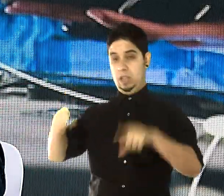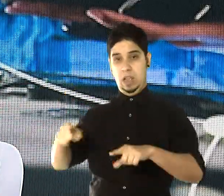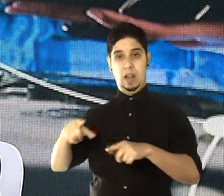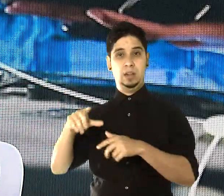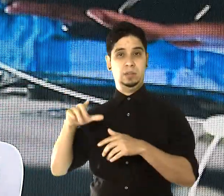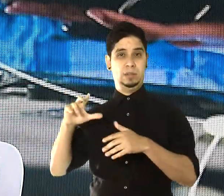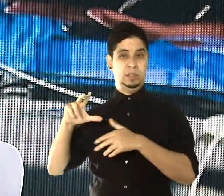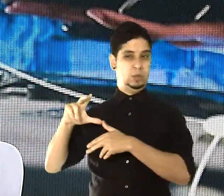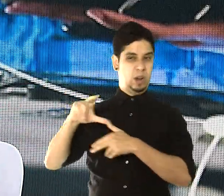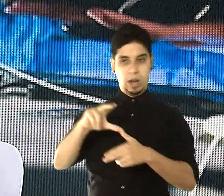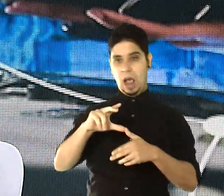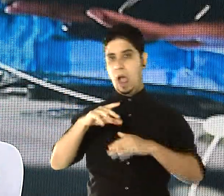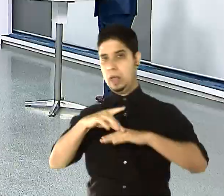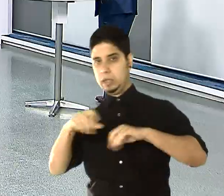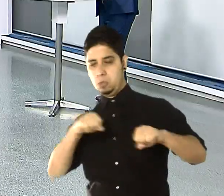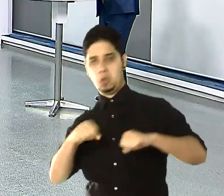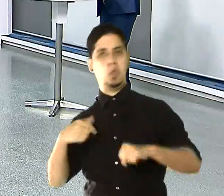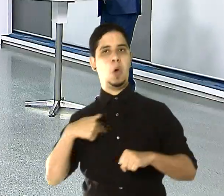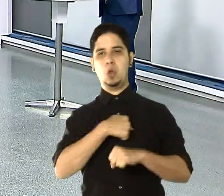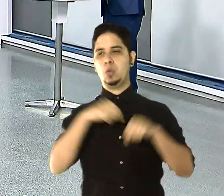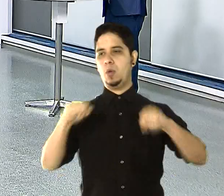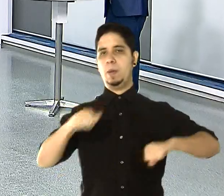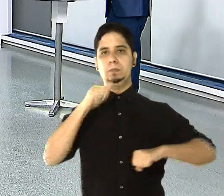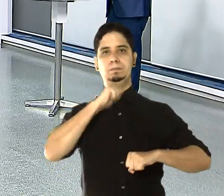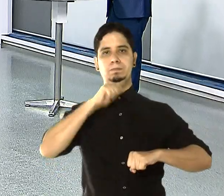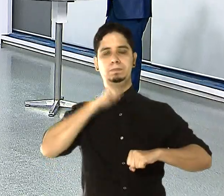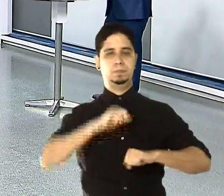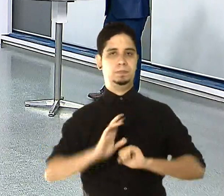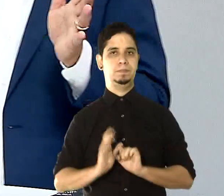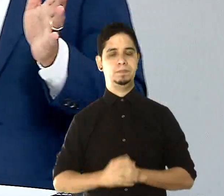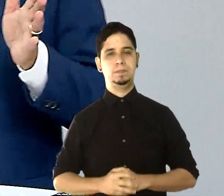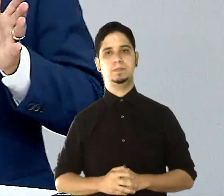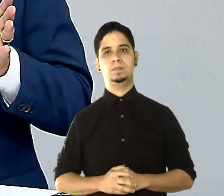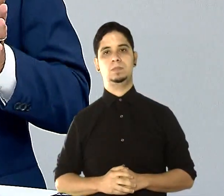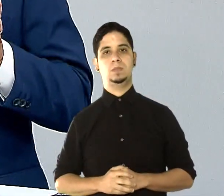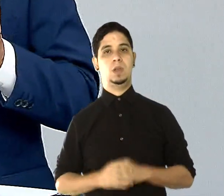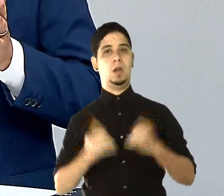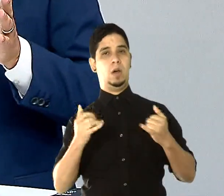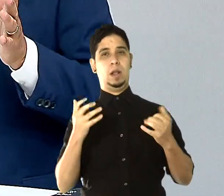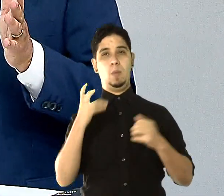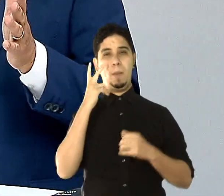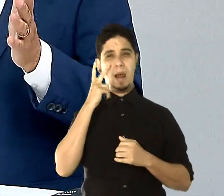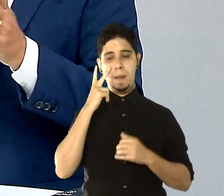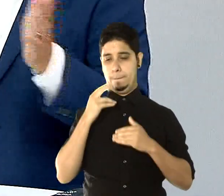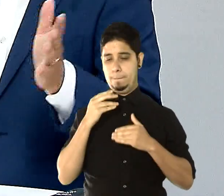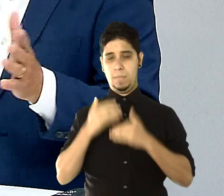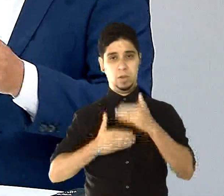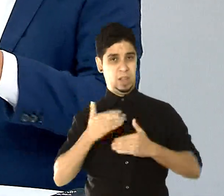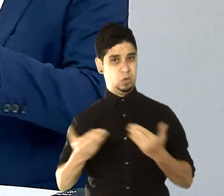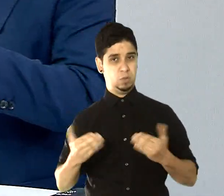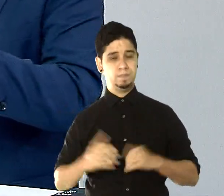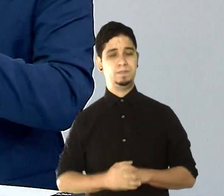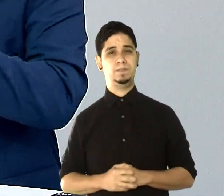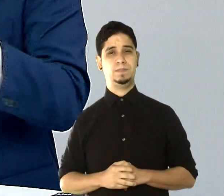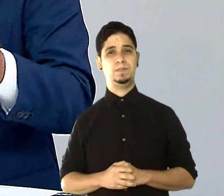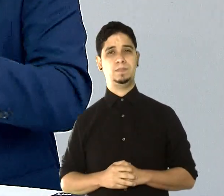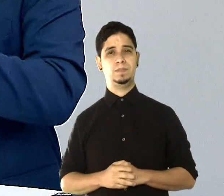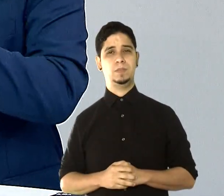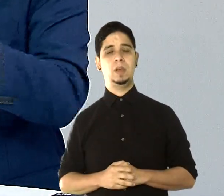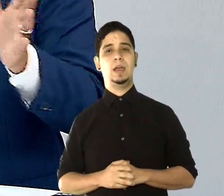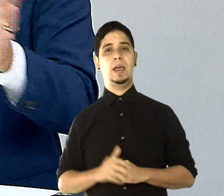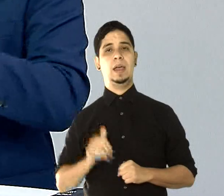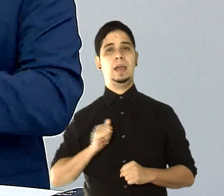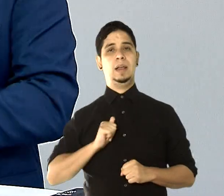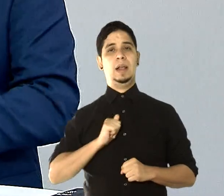similares a lo que hemos experimentado en los últimos años. Ahora, vamos a ver ahora cómo es el proceso. El alcalde del pueblo